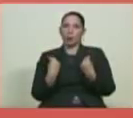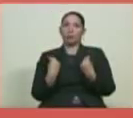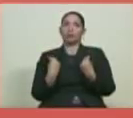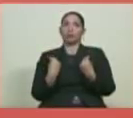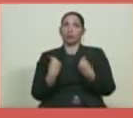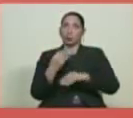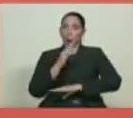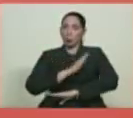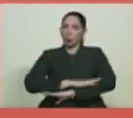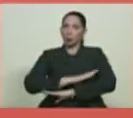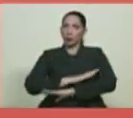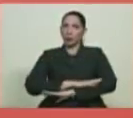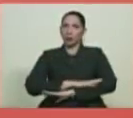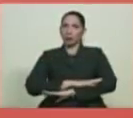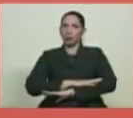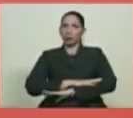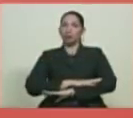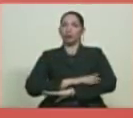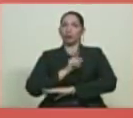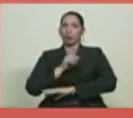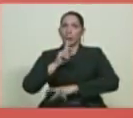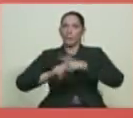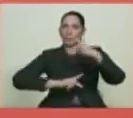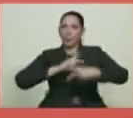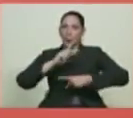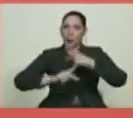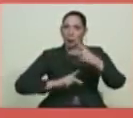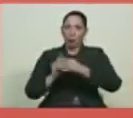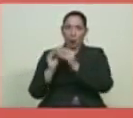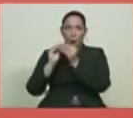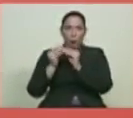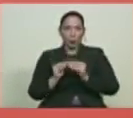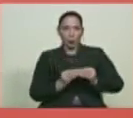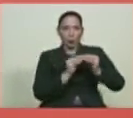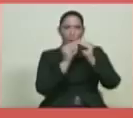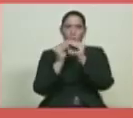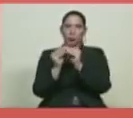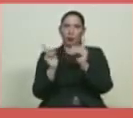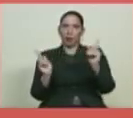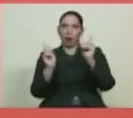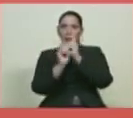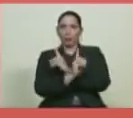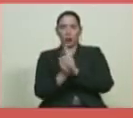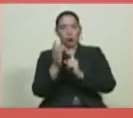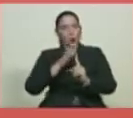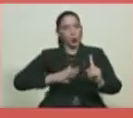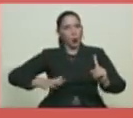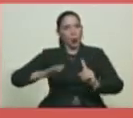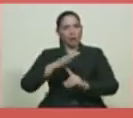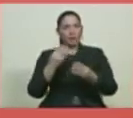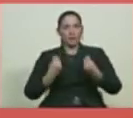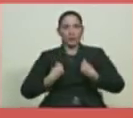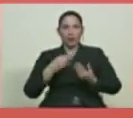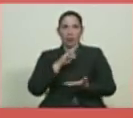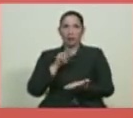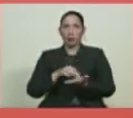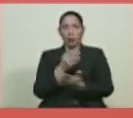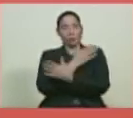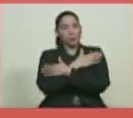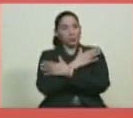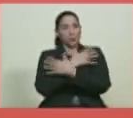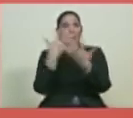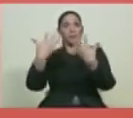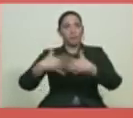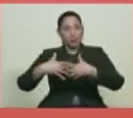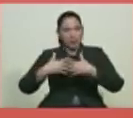tenido este programa de recuperación en todos los sectores de la vida nacional. Por eso felicito también a los